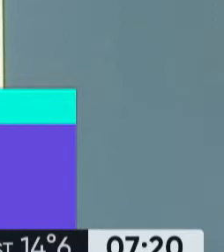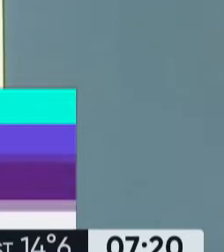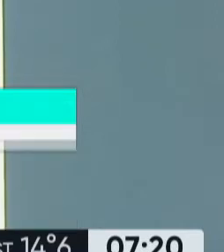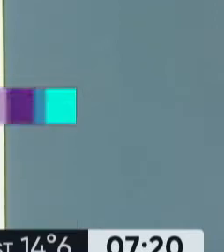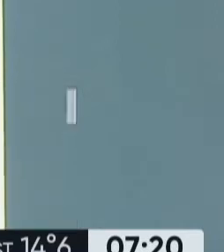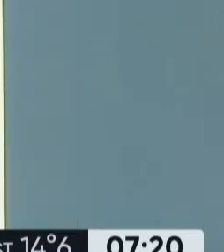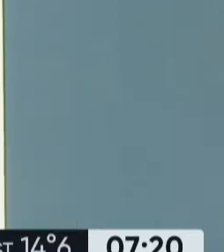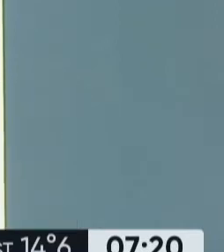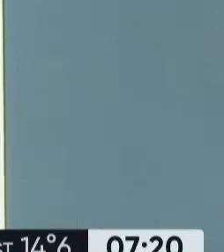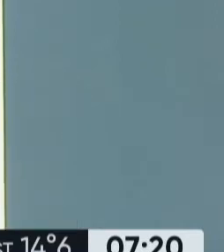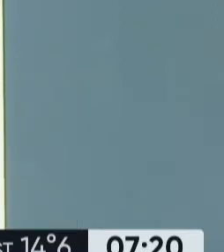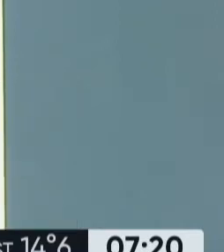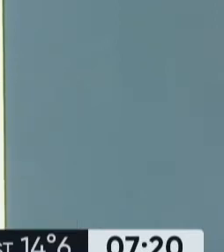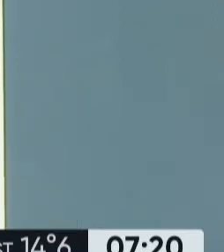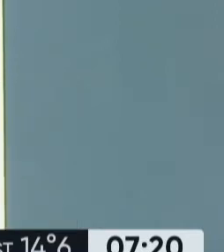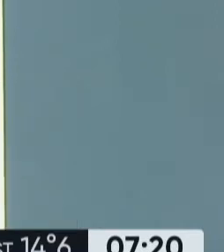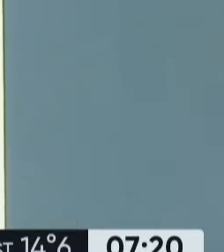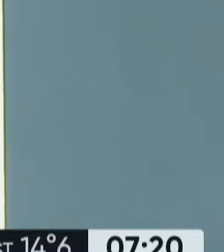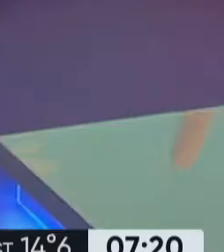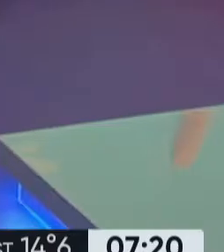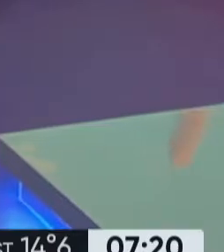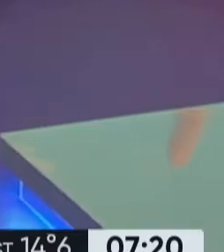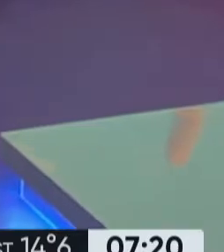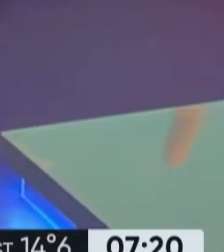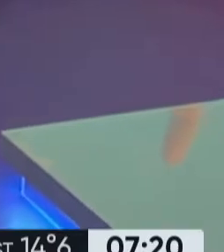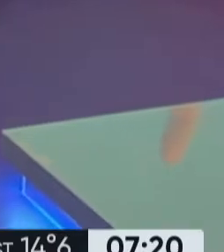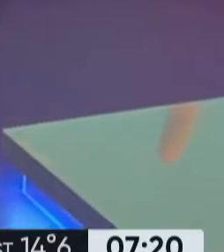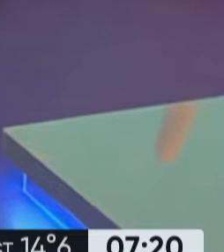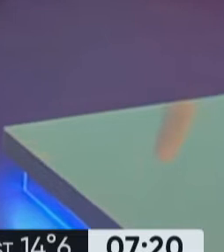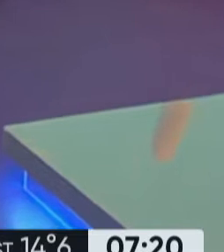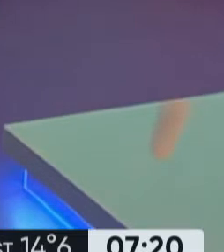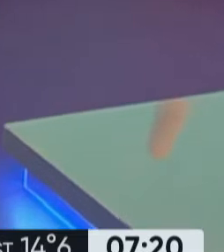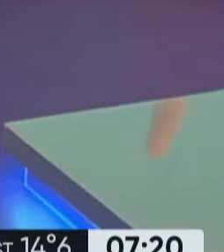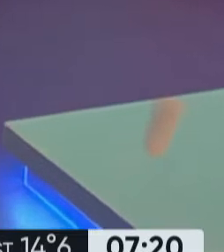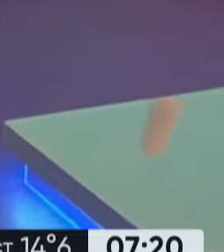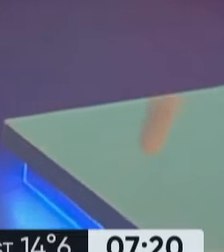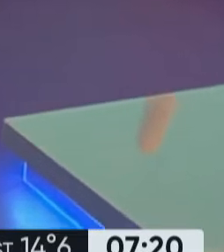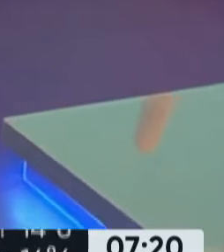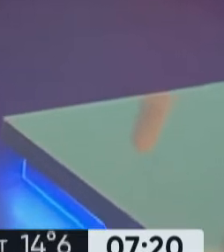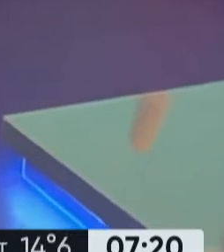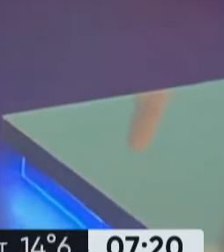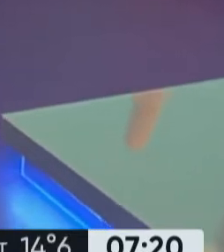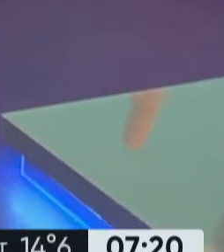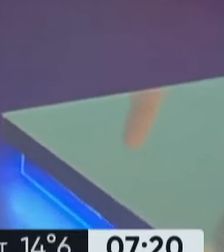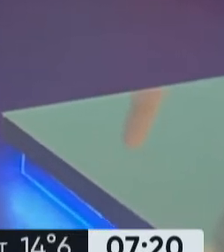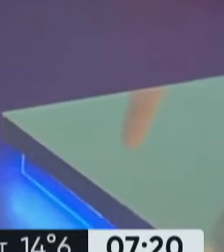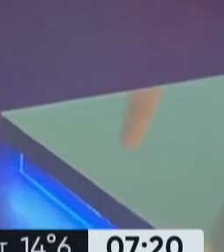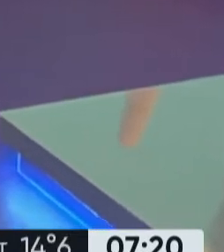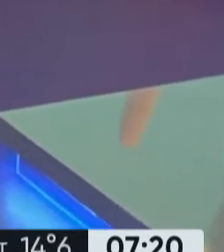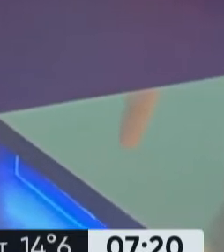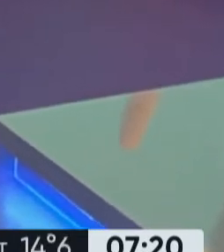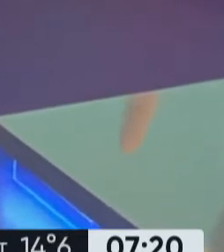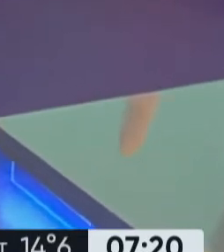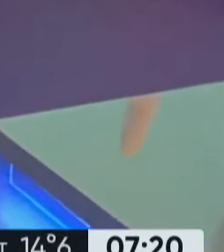estamos saludando, hablamos de cuáles son las ayudas, cuáles son las medidas económicas, Flor, que se adoptaron como para poder hacer que